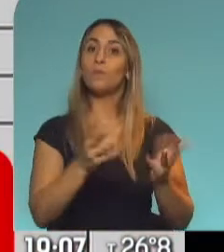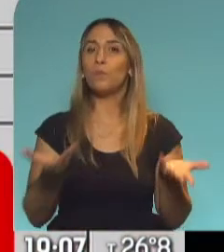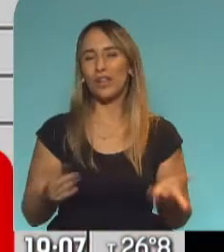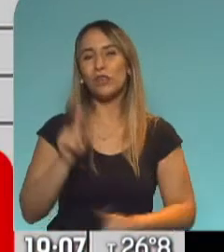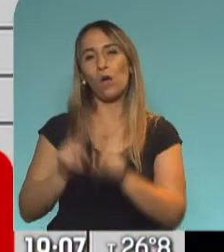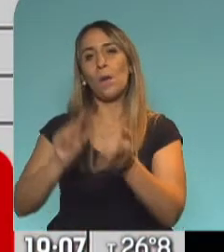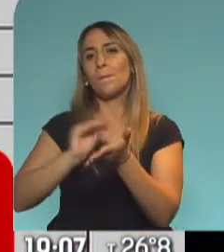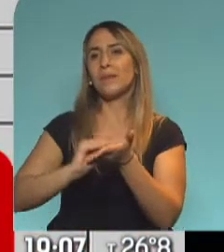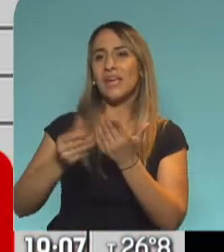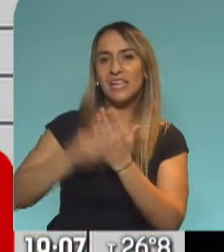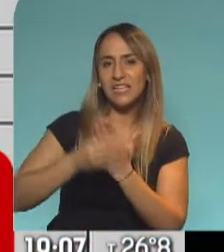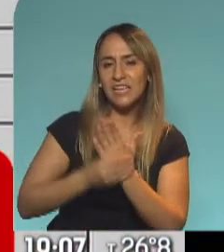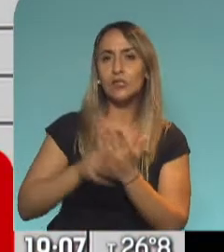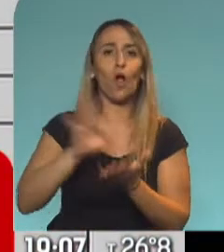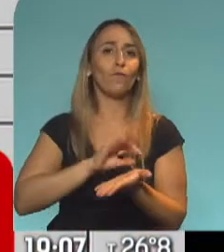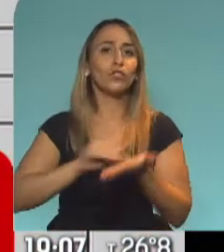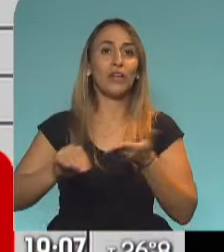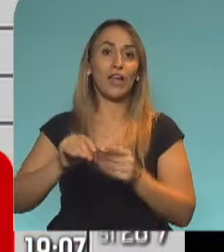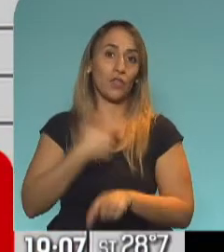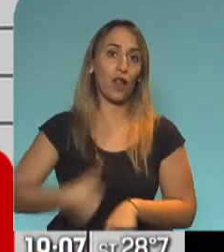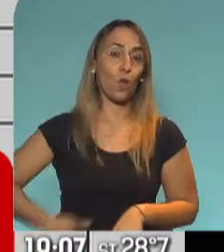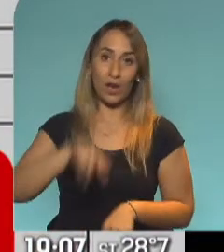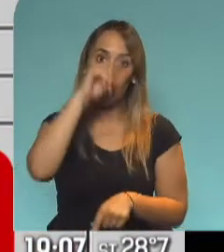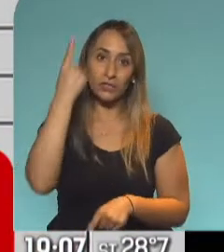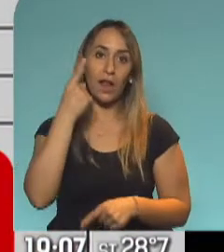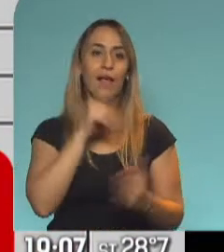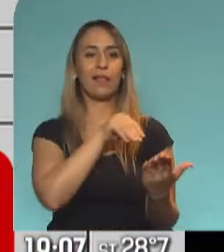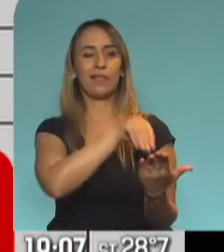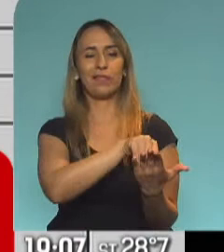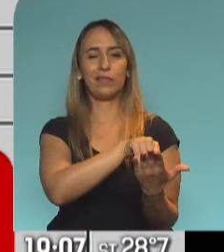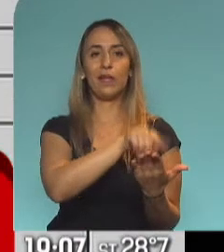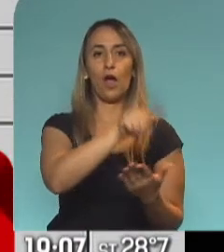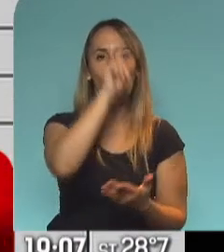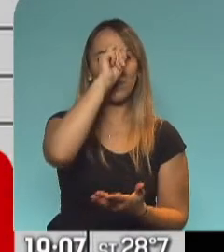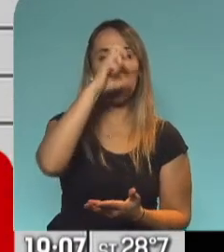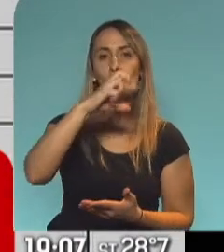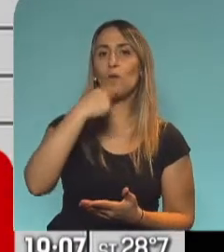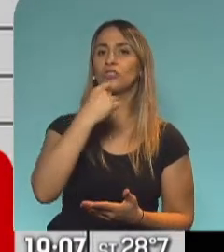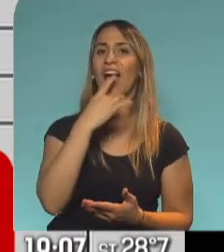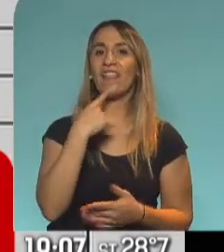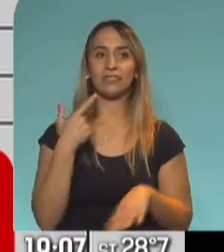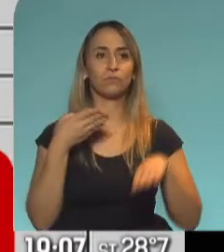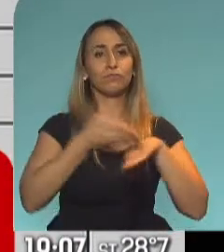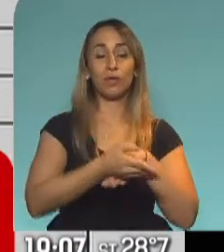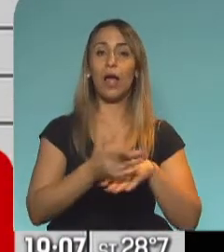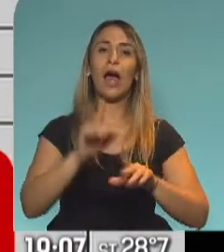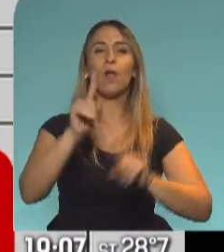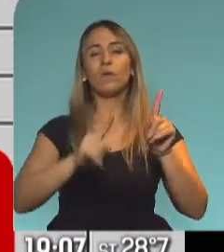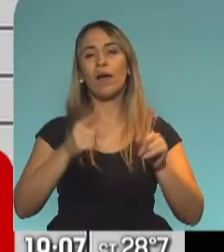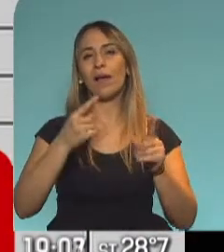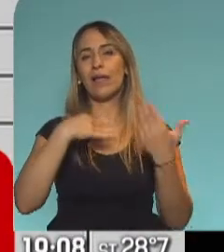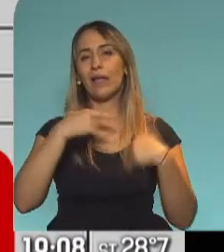y ministras y funcionarios del gobierno nacional en el Hospital Posadas, pero cualquiera que levante la mano y diga, bueno, yo me anoté y me tocó el Posadas, es